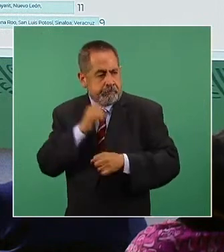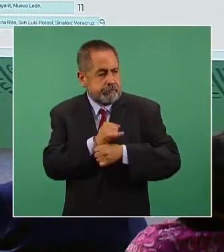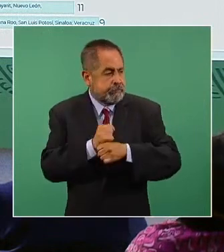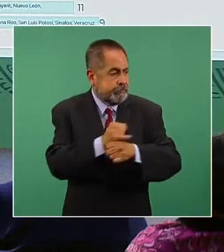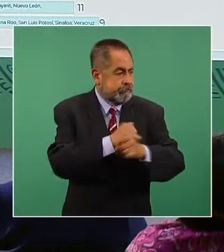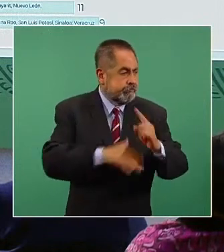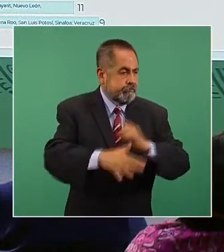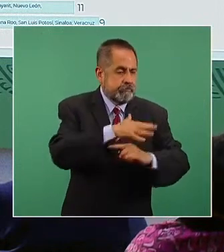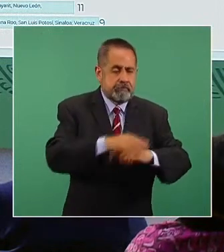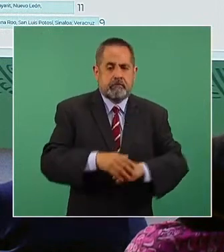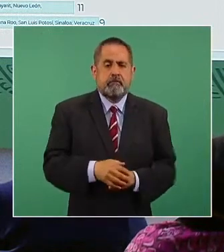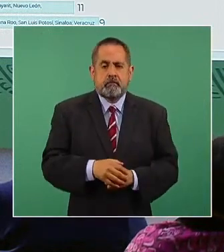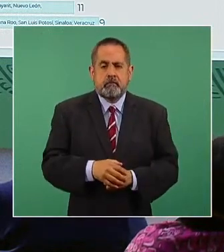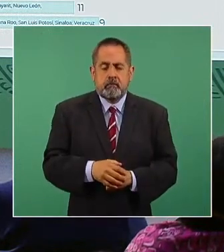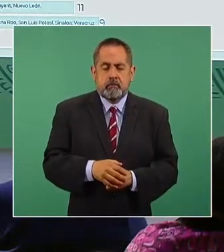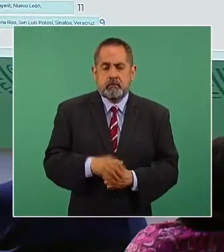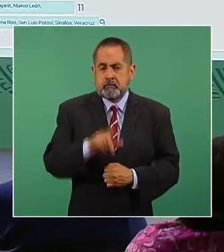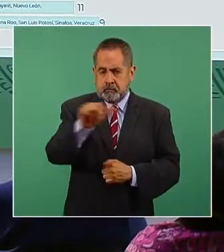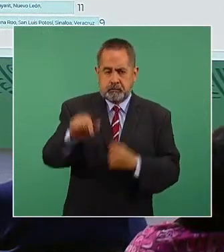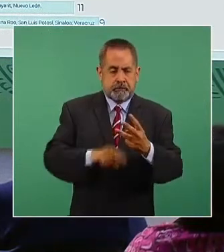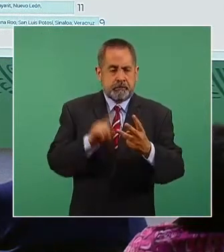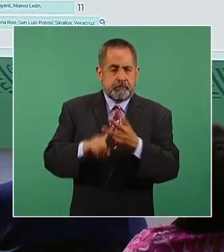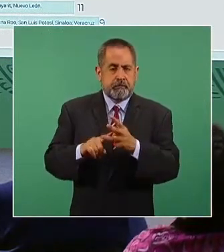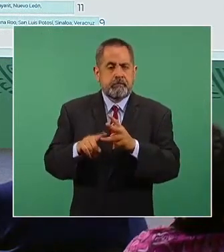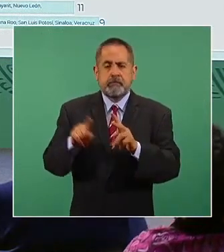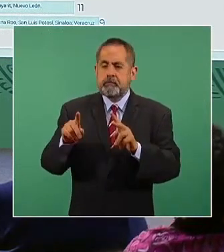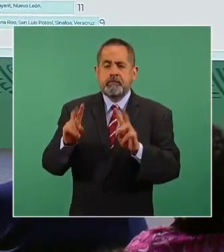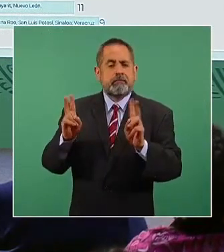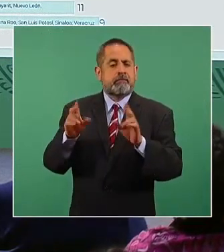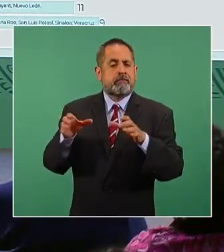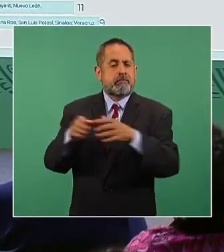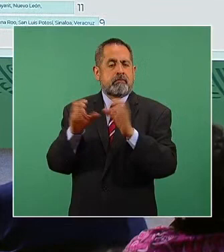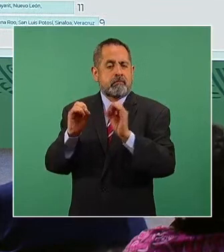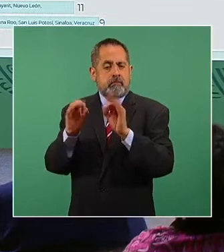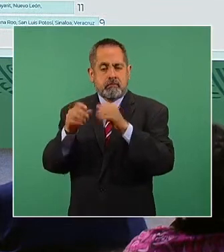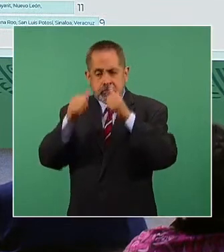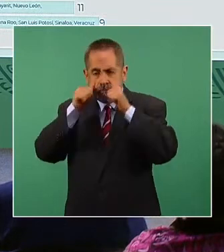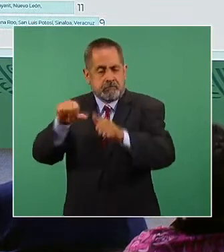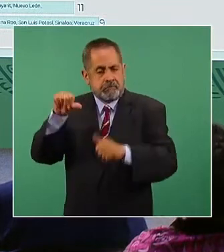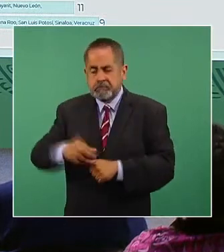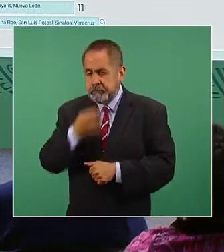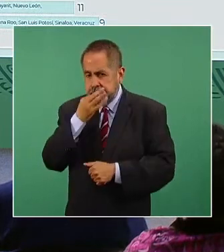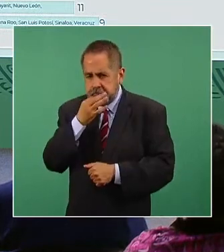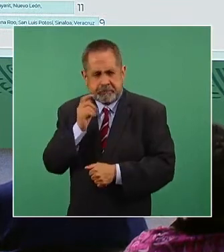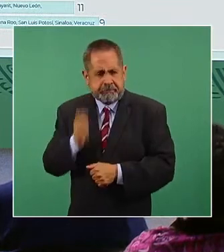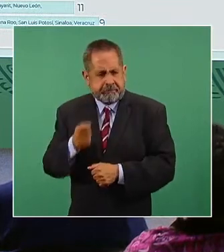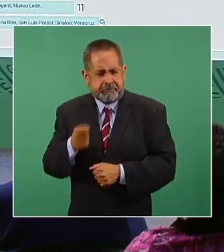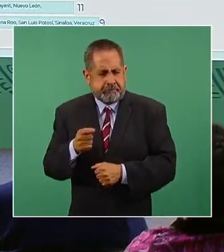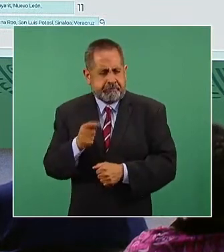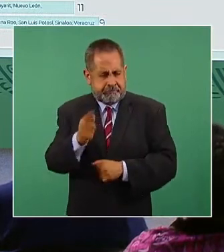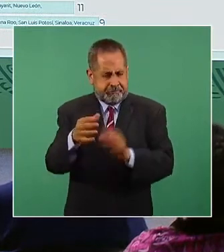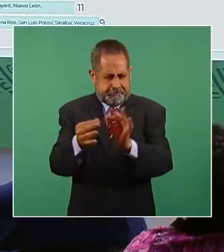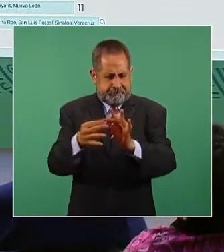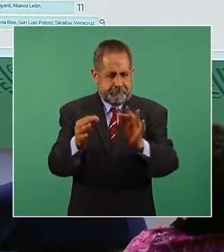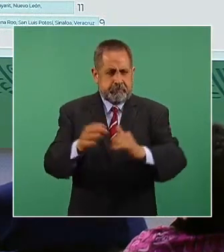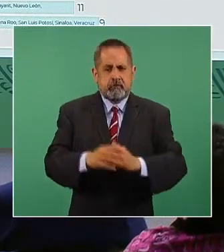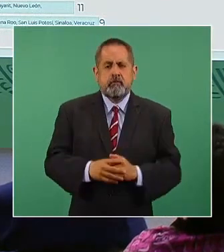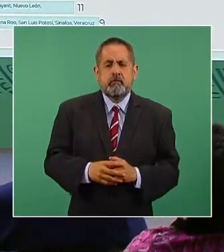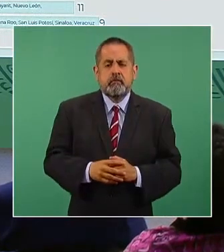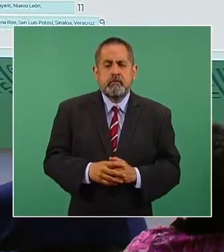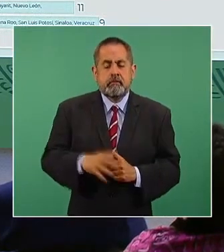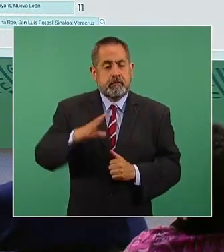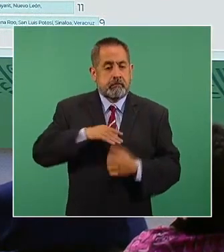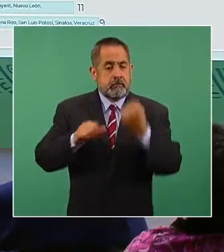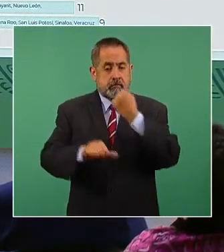Después tenemos el establecimiento de módulos de atención inmediata. Ahorita voy a explicar más adelante cómo funcionan.